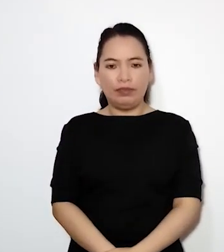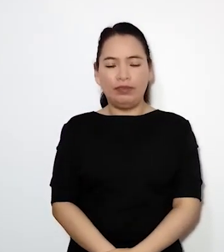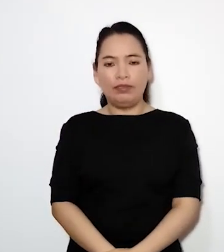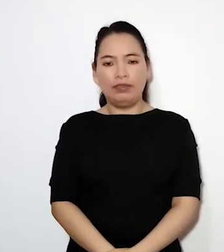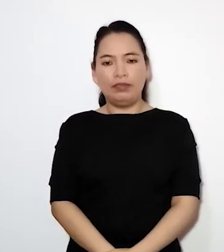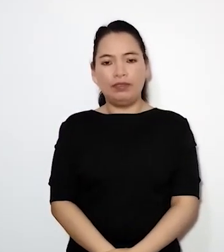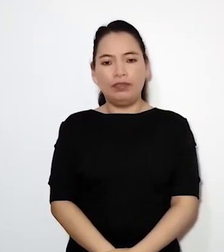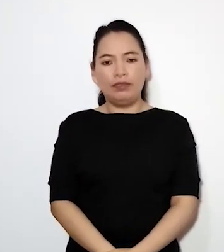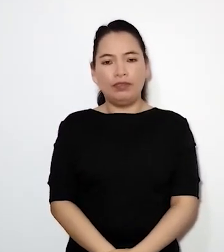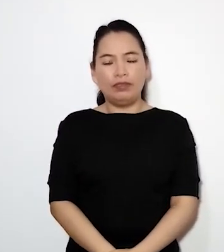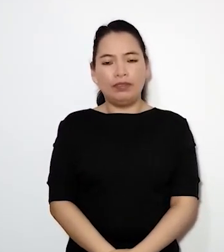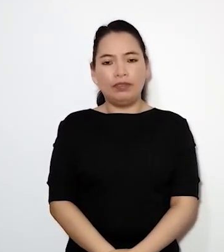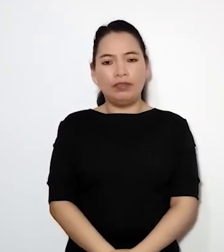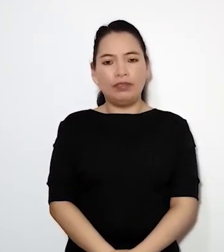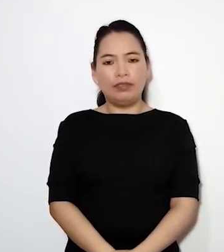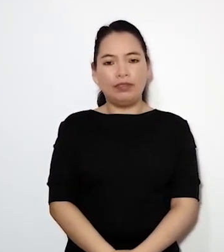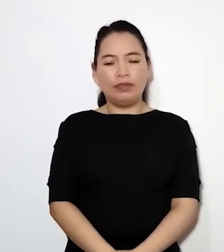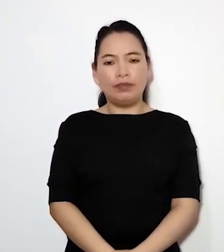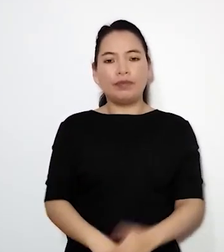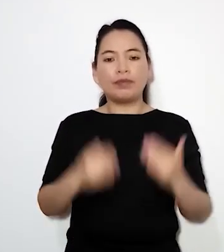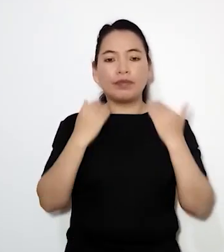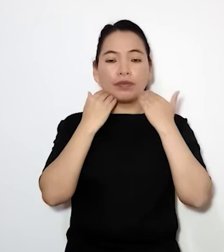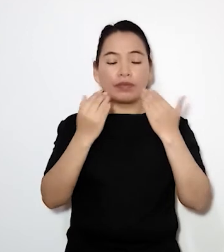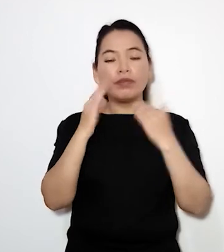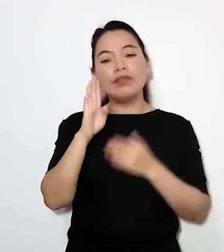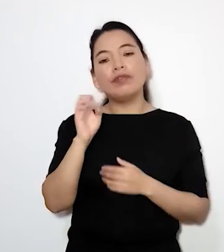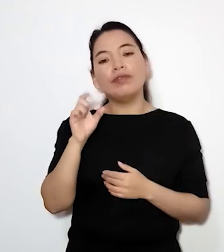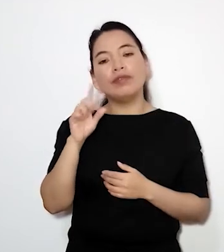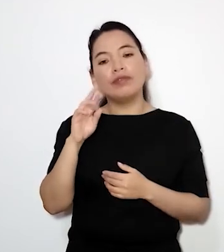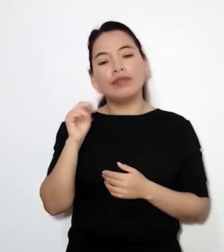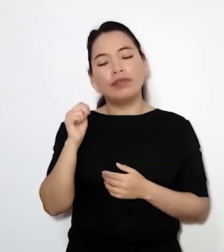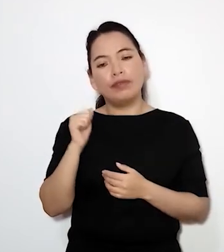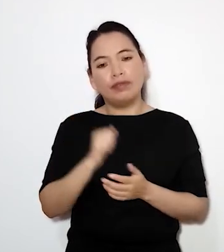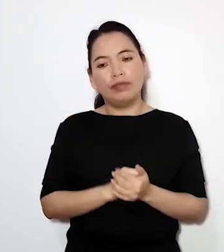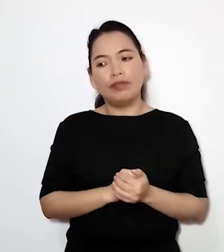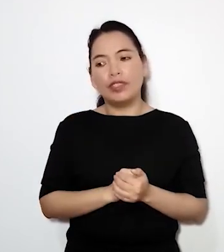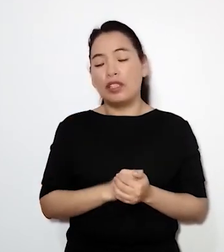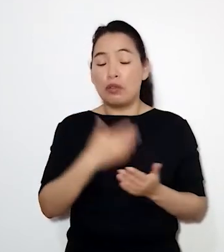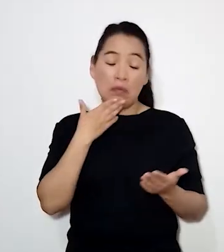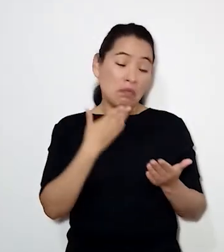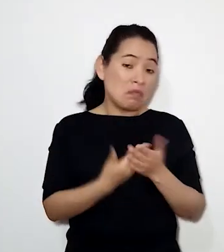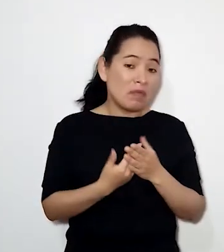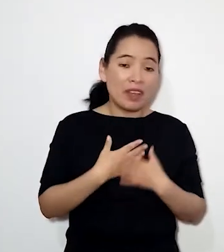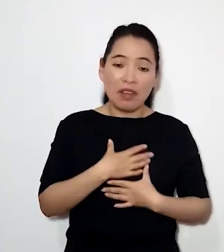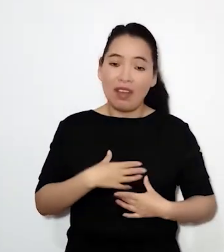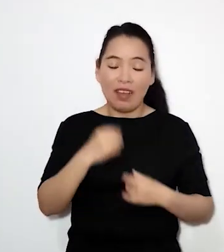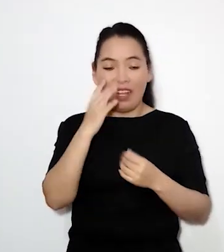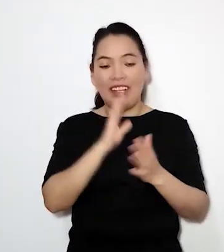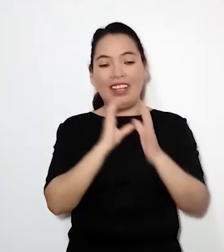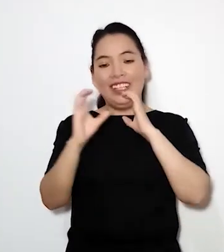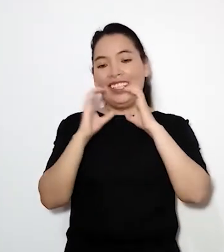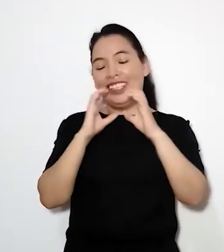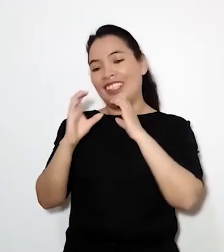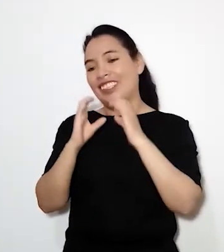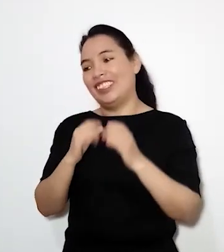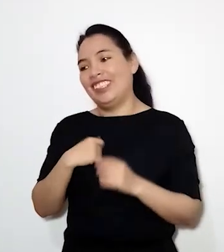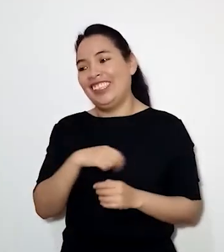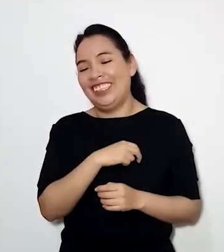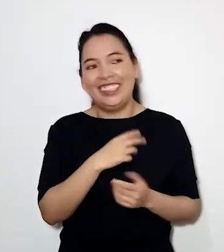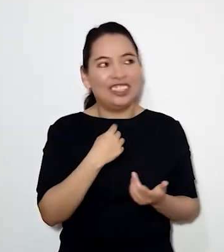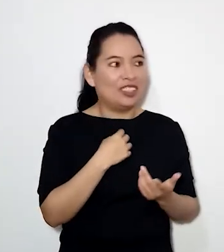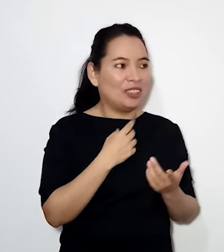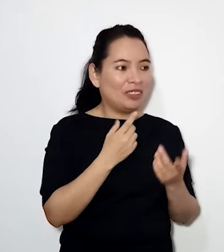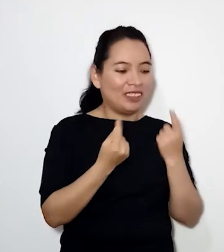Gracias, Bernard. Muy rica la conversación y sí, qué pena, vamos a tratar de comprimir en 2